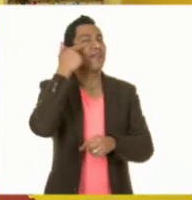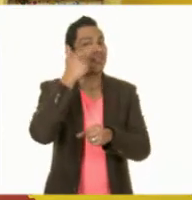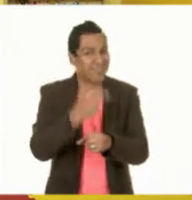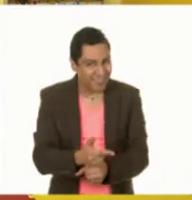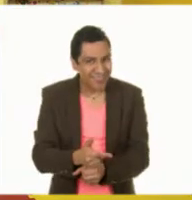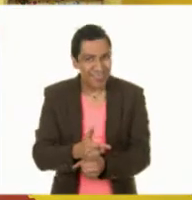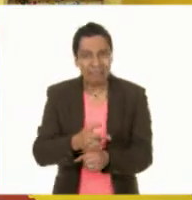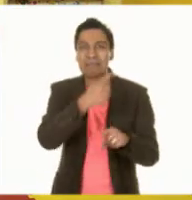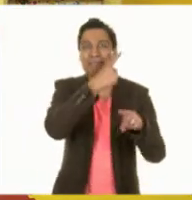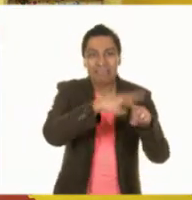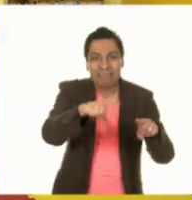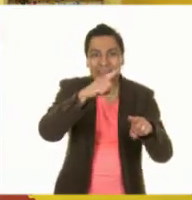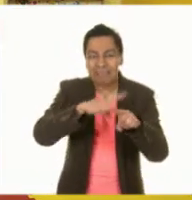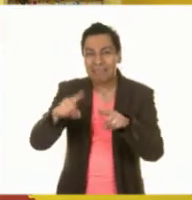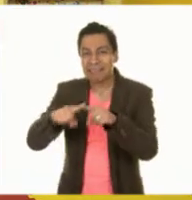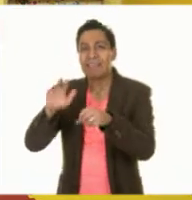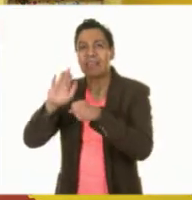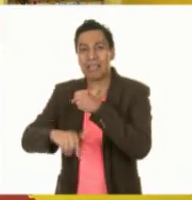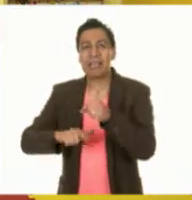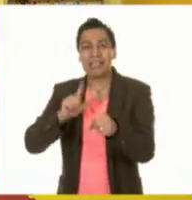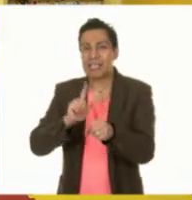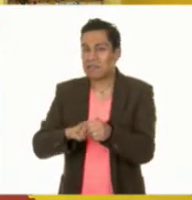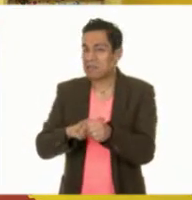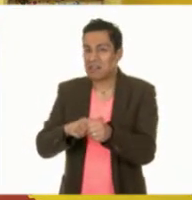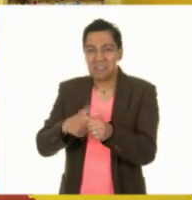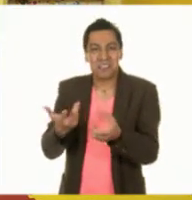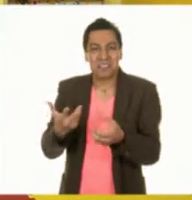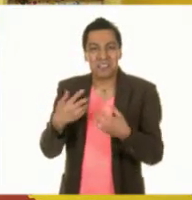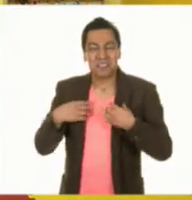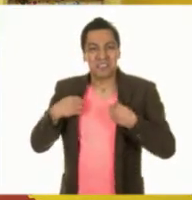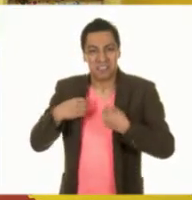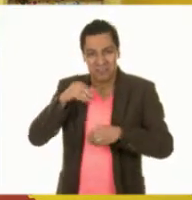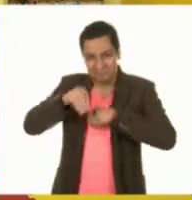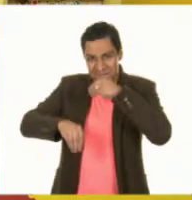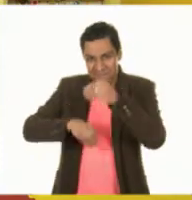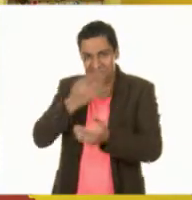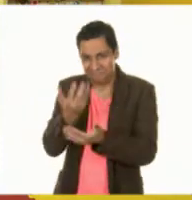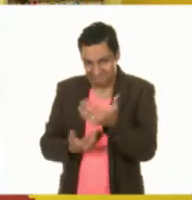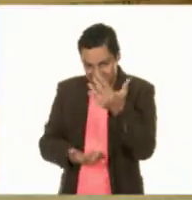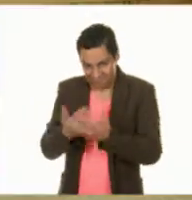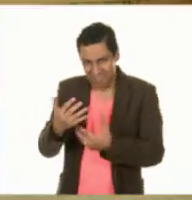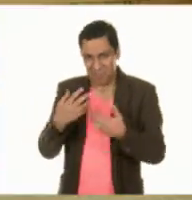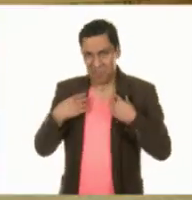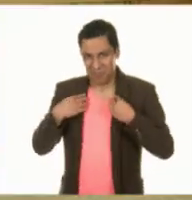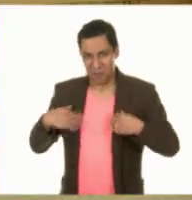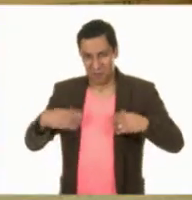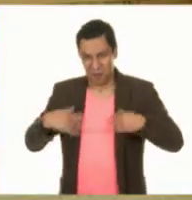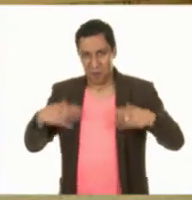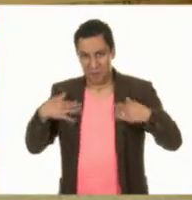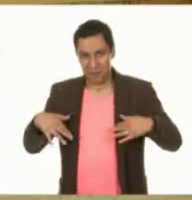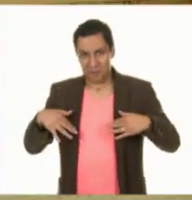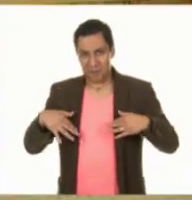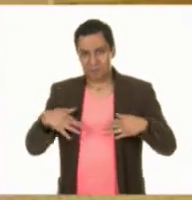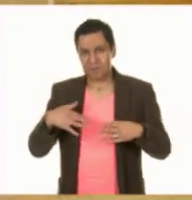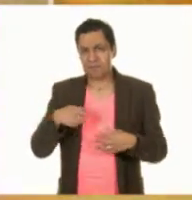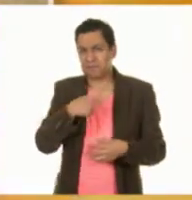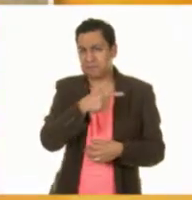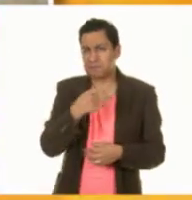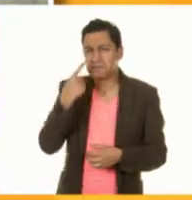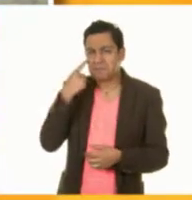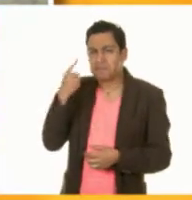varios animalitos formados por cosas tan sencillas como ropa. Y dime, ¿qué te hace sentir esta